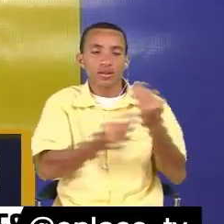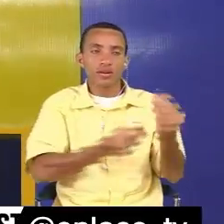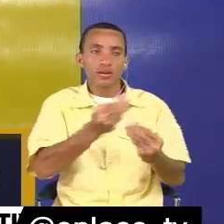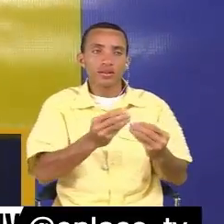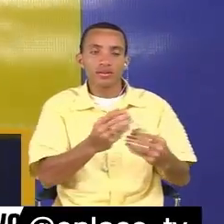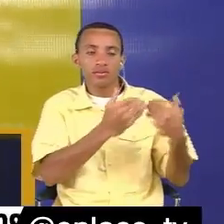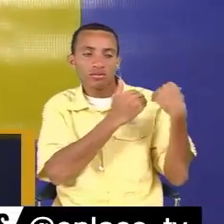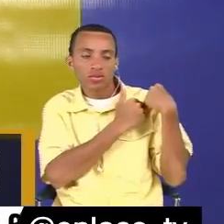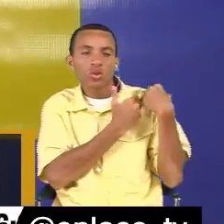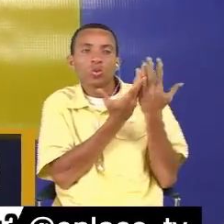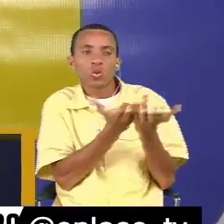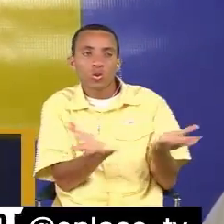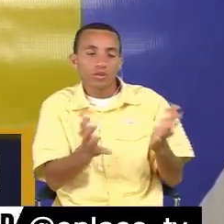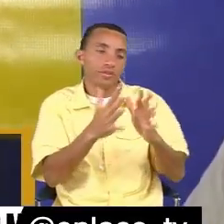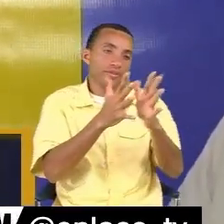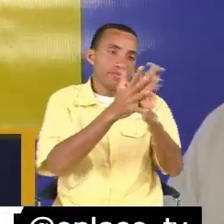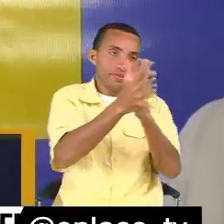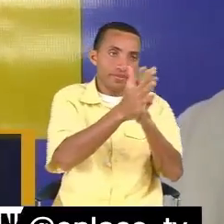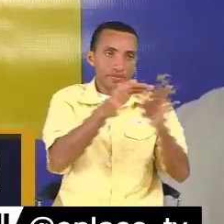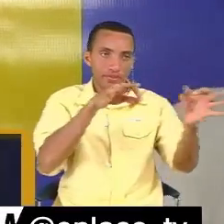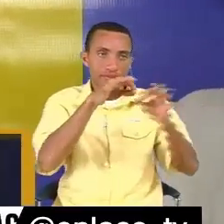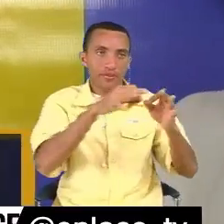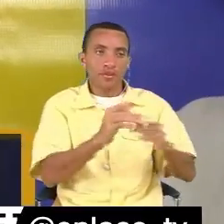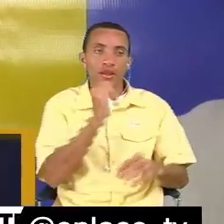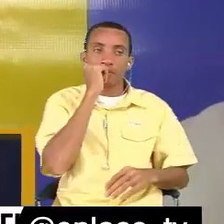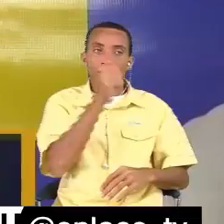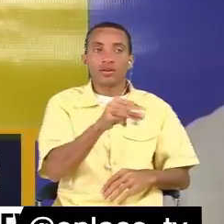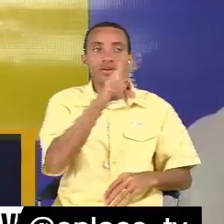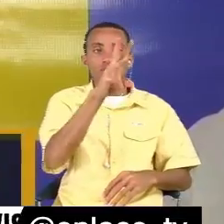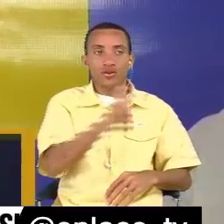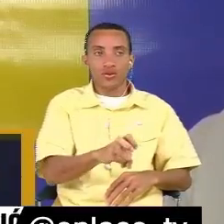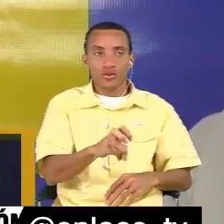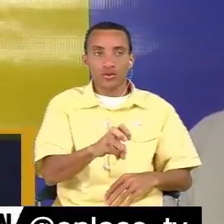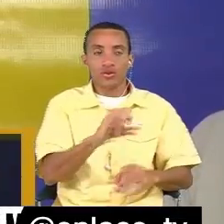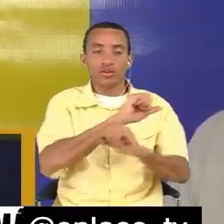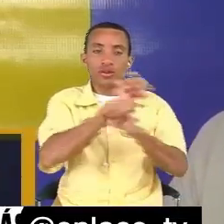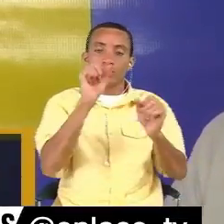este flagelo. Mañana a las 8 de la mañana estamos con el coronel Santos, la